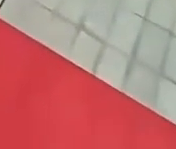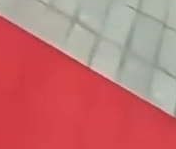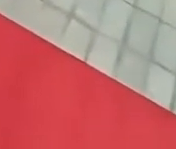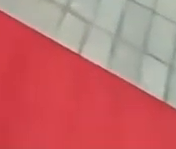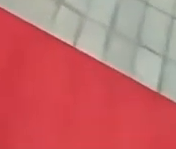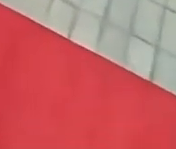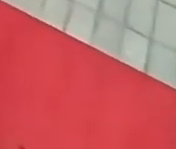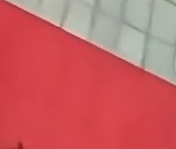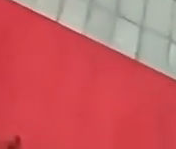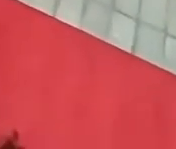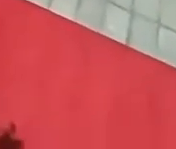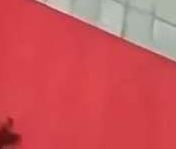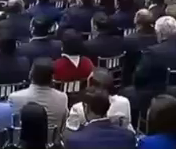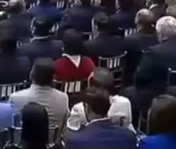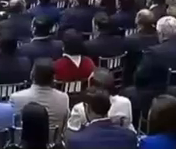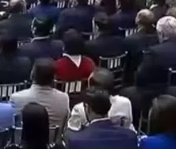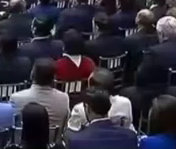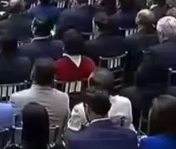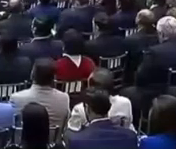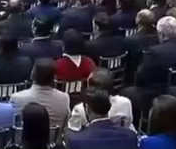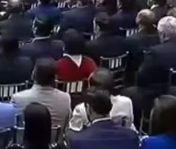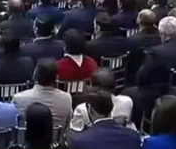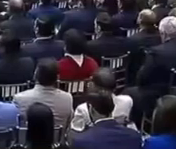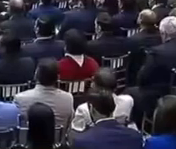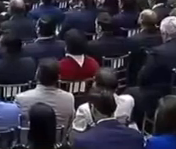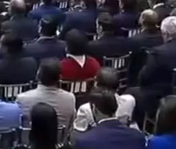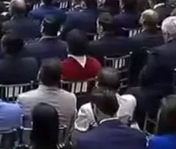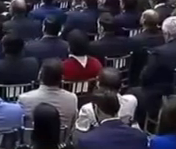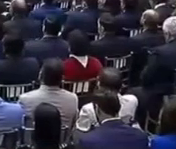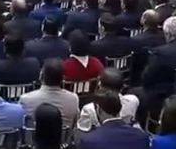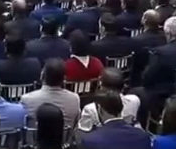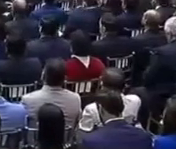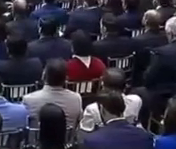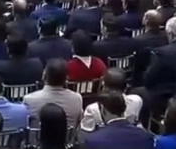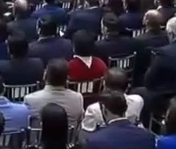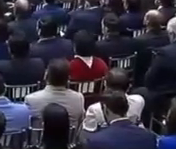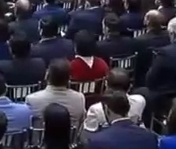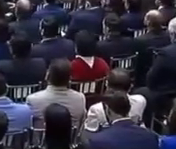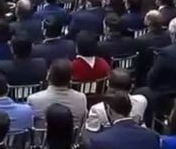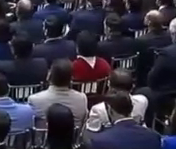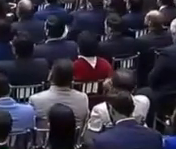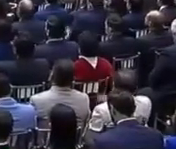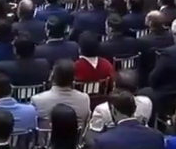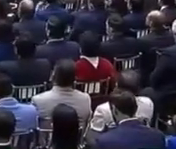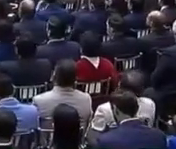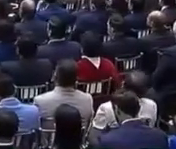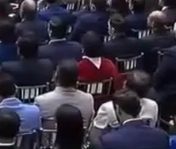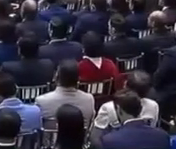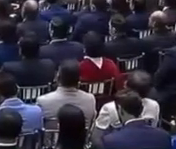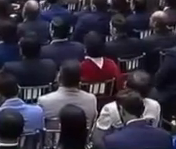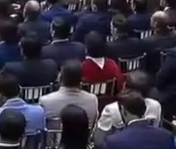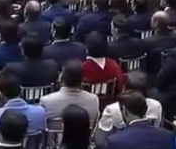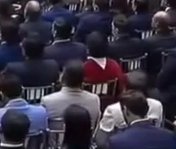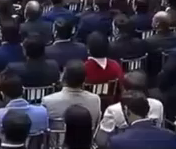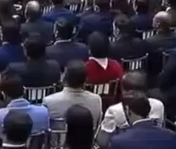Lectura y suscripción del decreto presidencial por el cual el señor Daniel Noboa